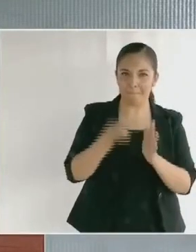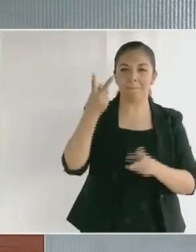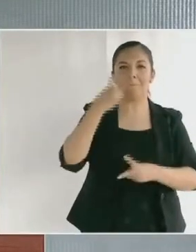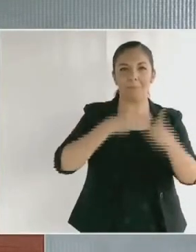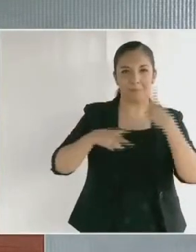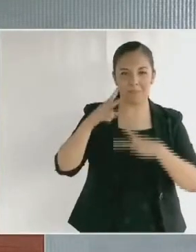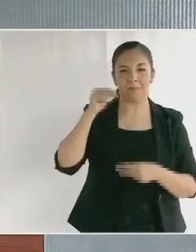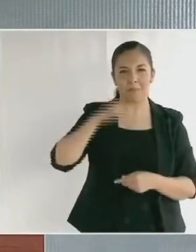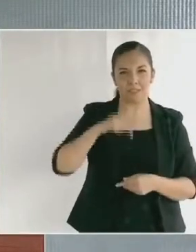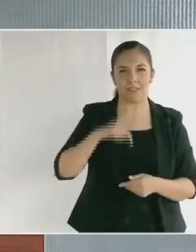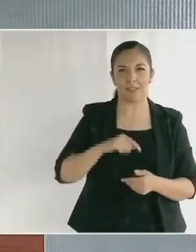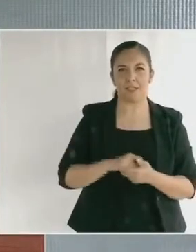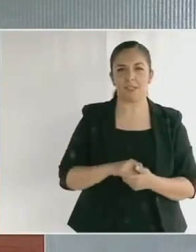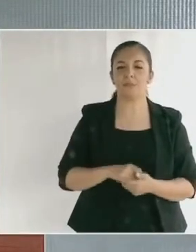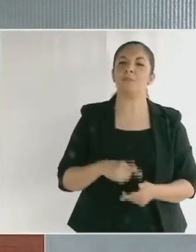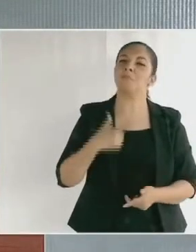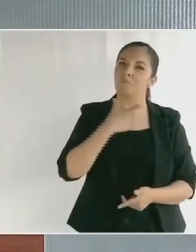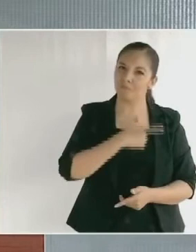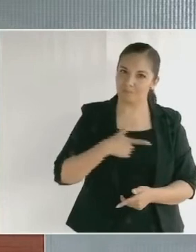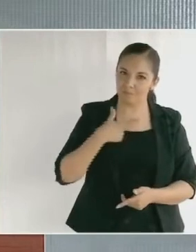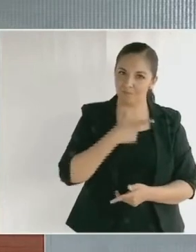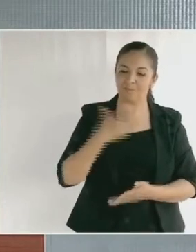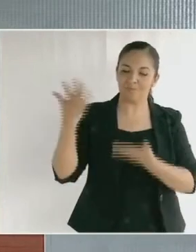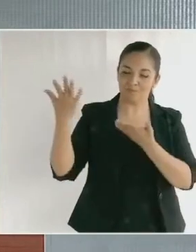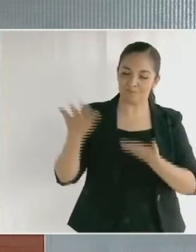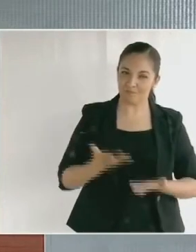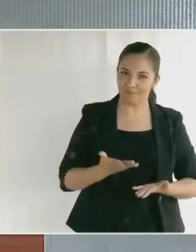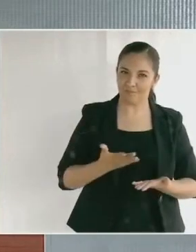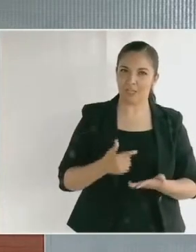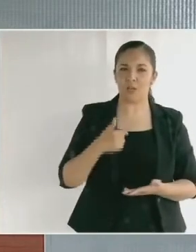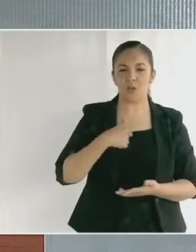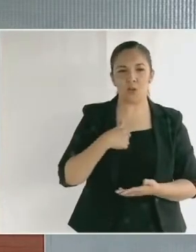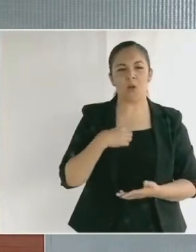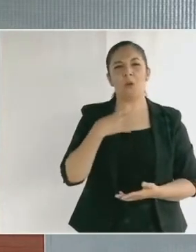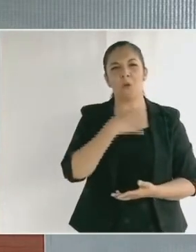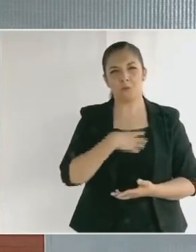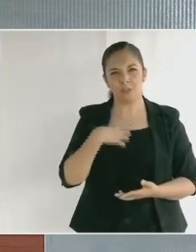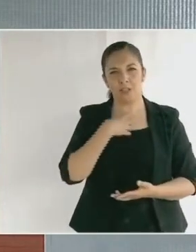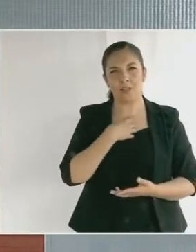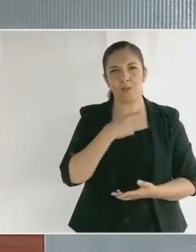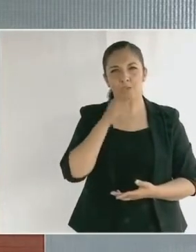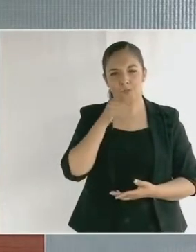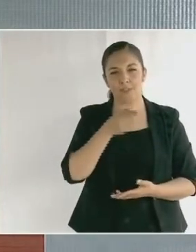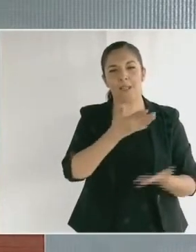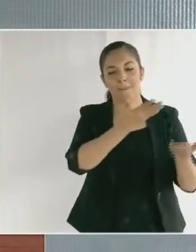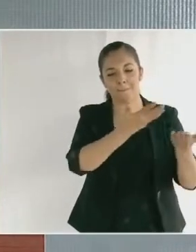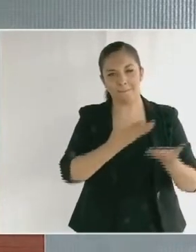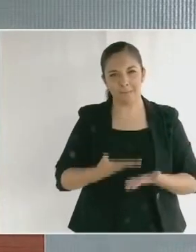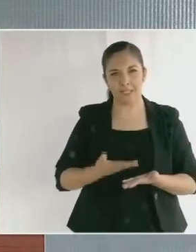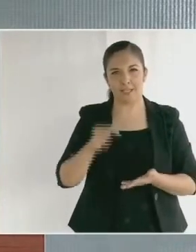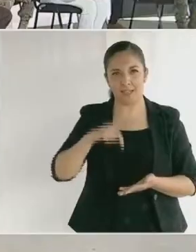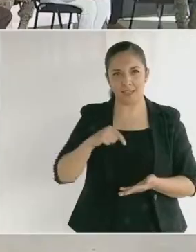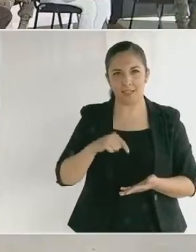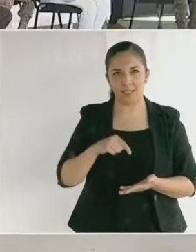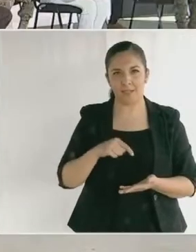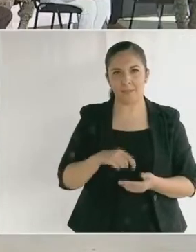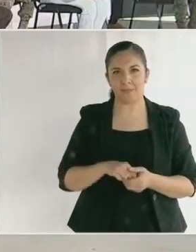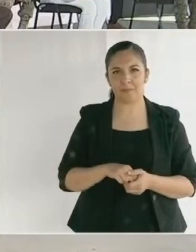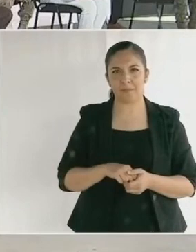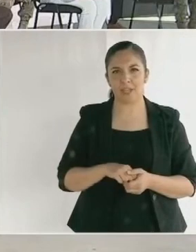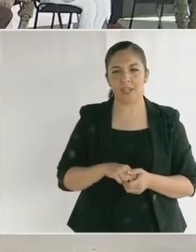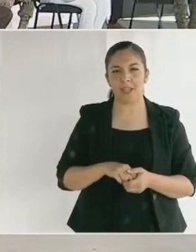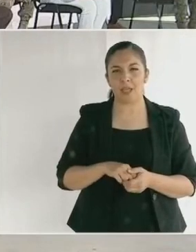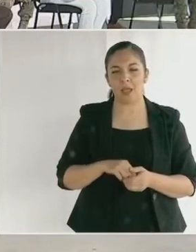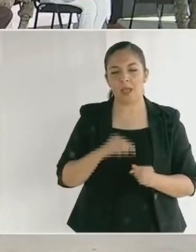gusto recibirlo. A mí me congratula que esta visita se realice en el tramo